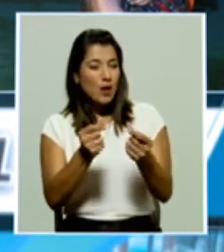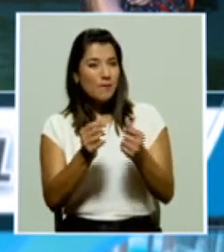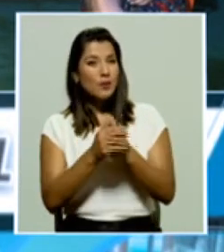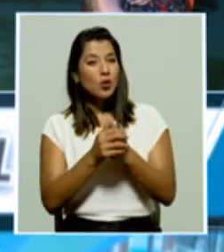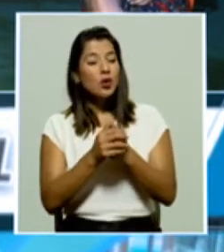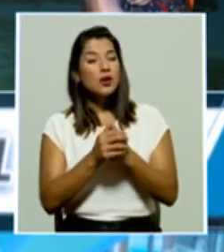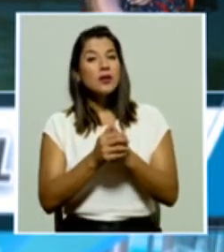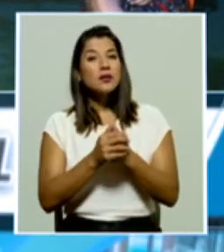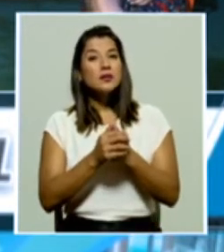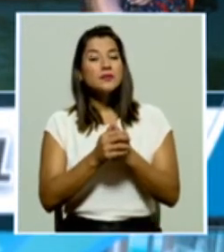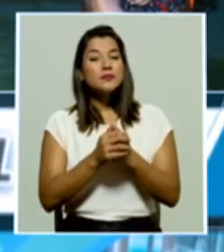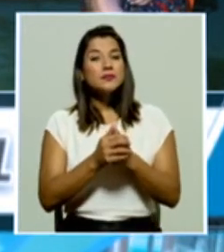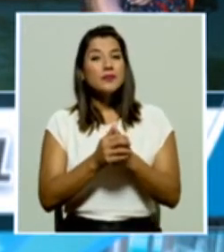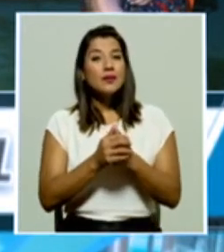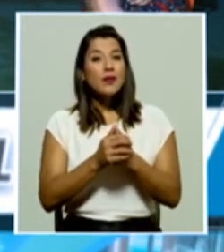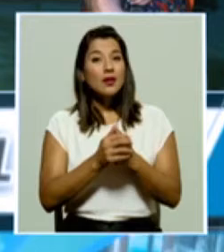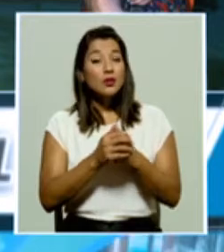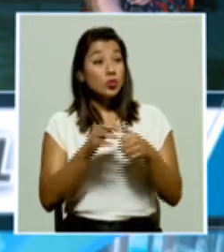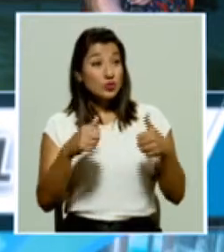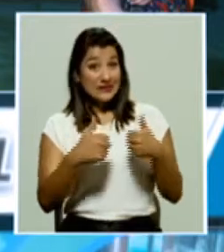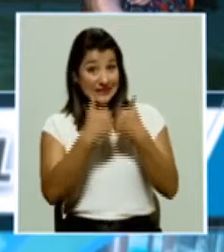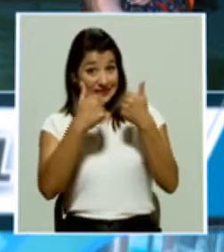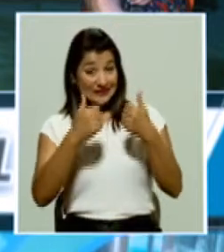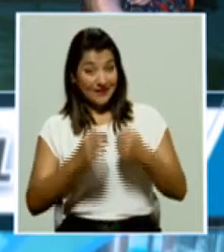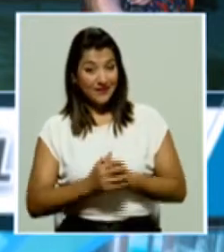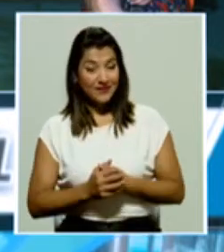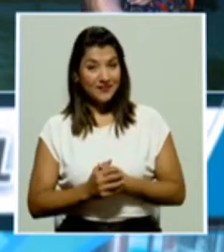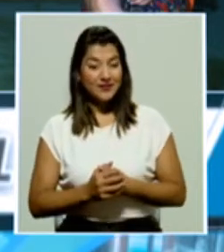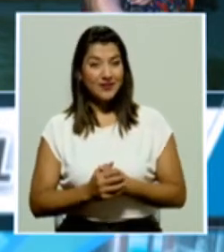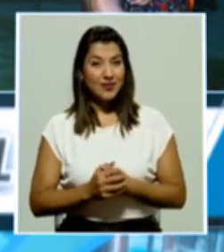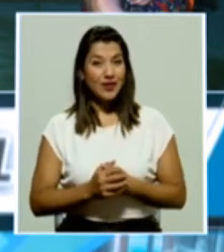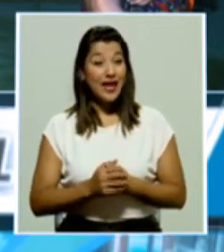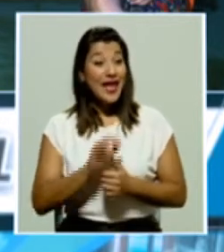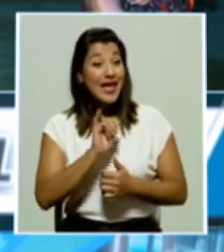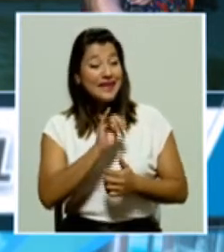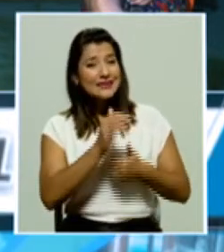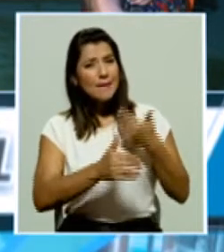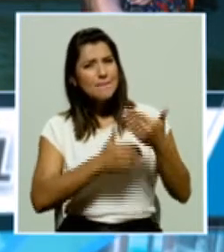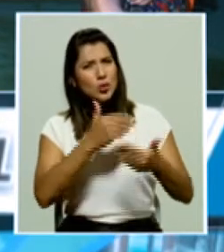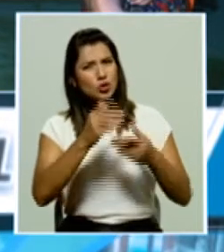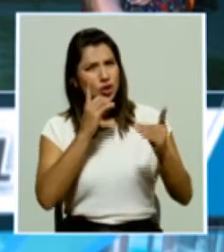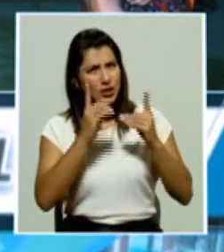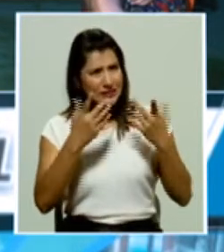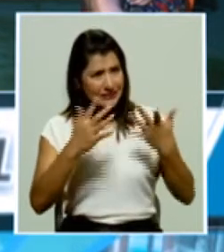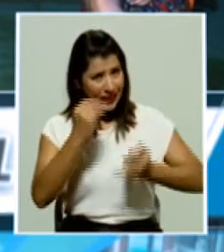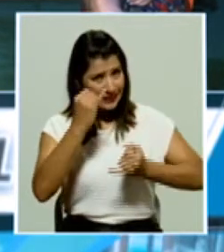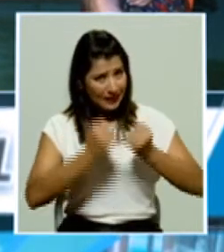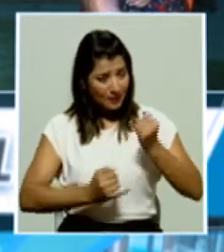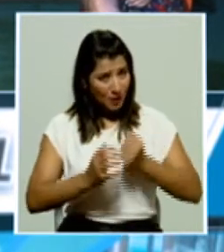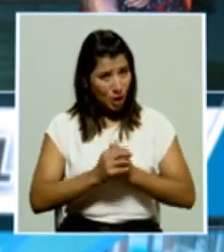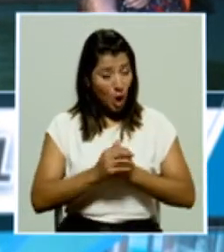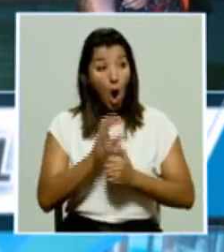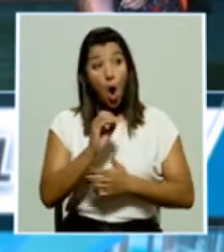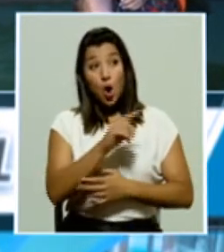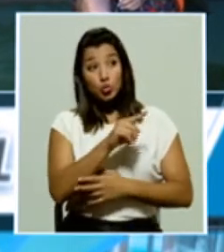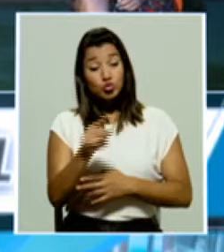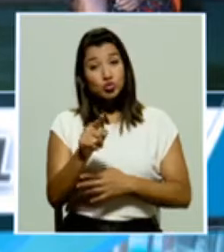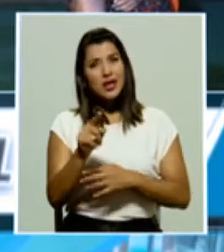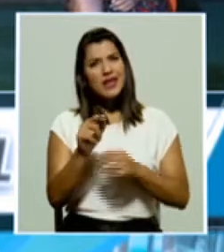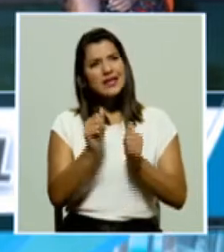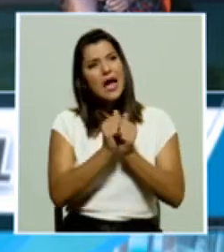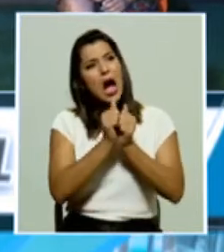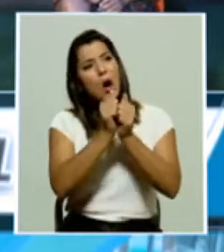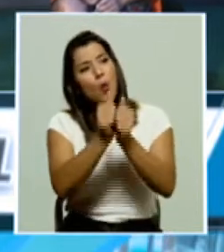ese tiempo, desafío, ¿este proceso de diálogo terminó acá o ustedes van a acompañar